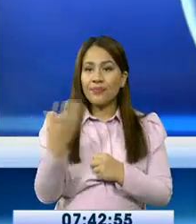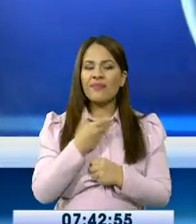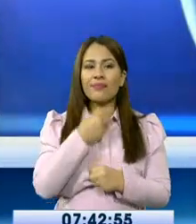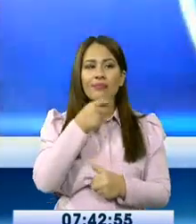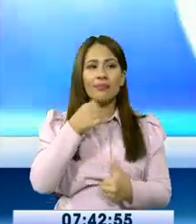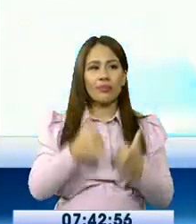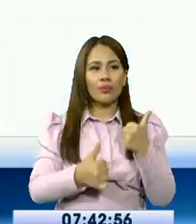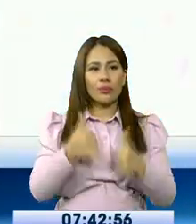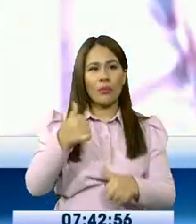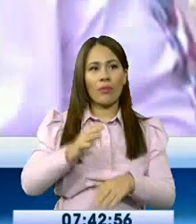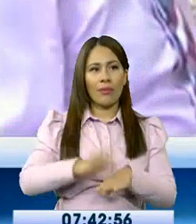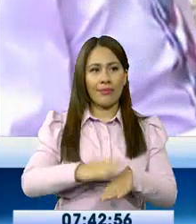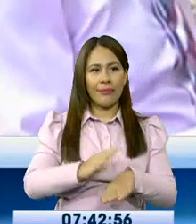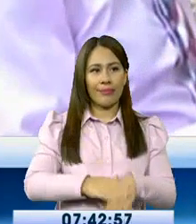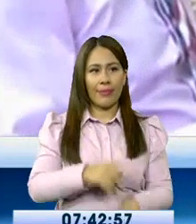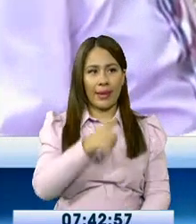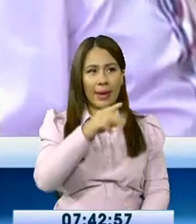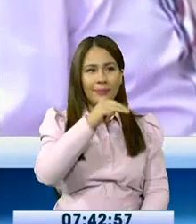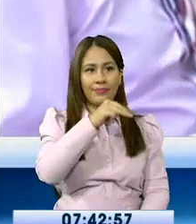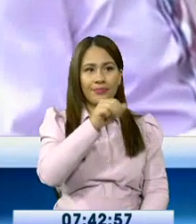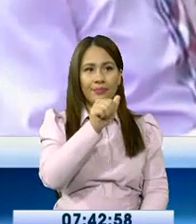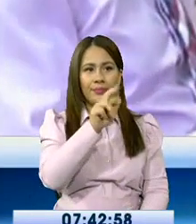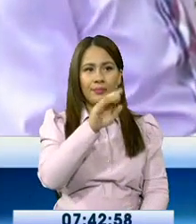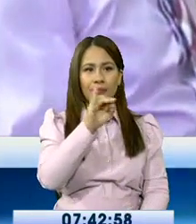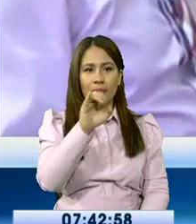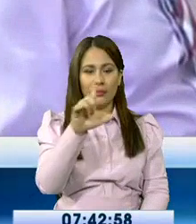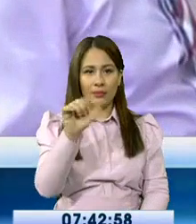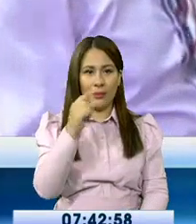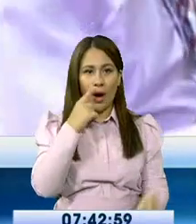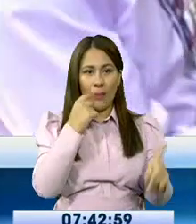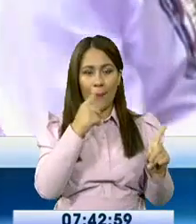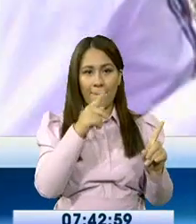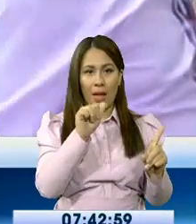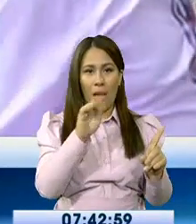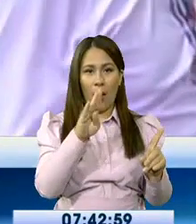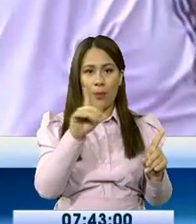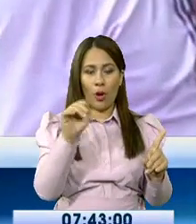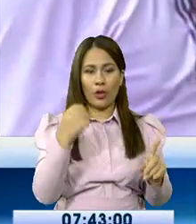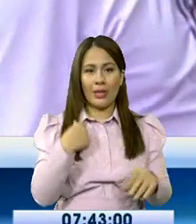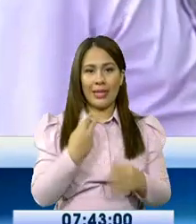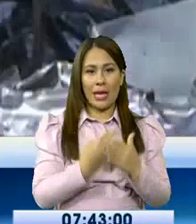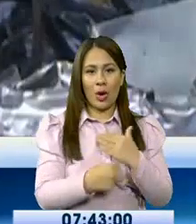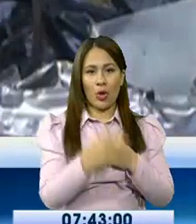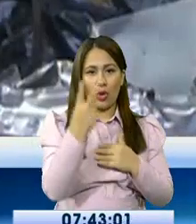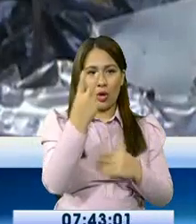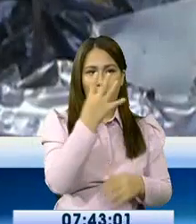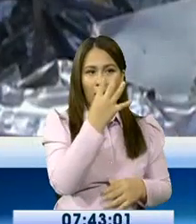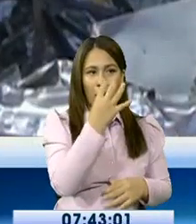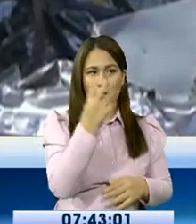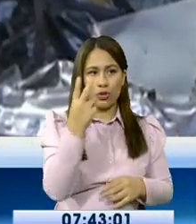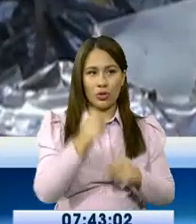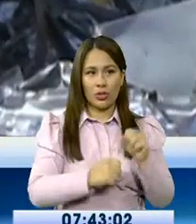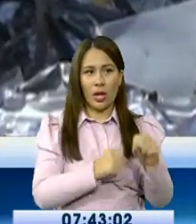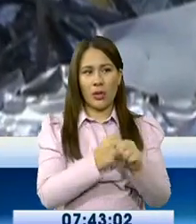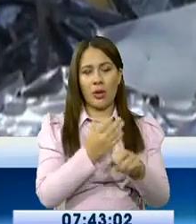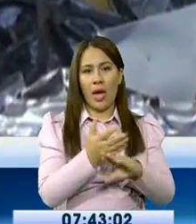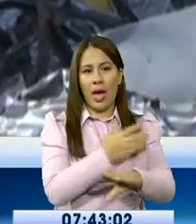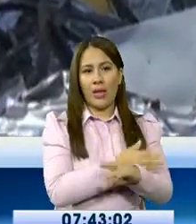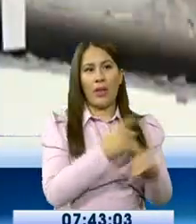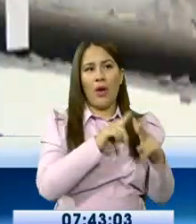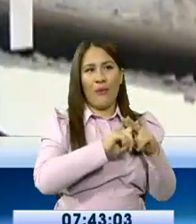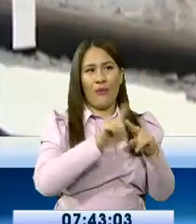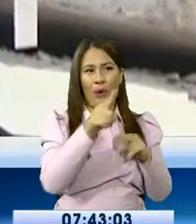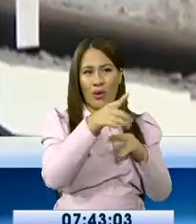responsabilidades en este accidente. Mariela y Pablo tienen dos hijos de 14 y 12 años. Hace 18 meses huyeron del pánico